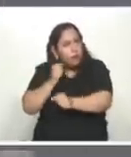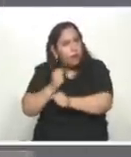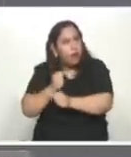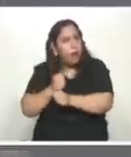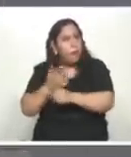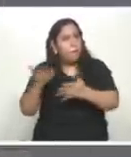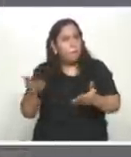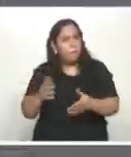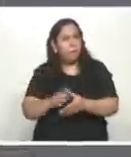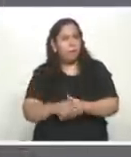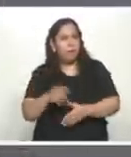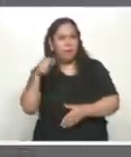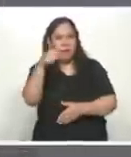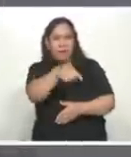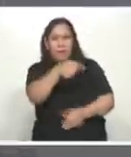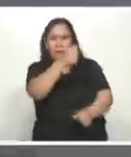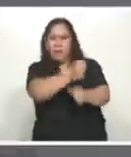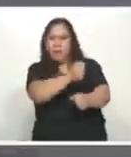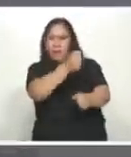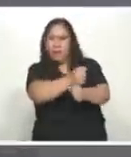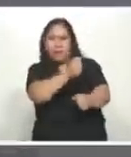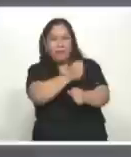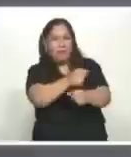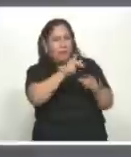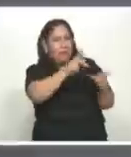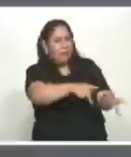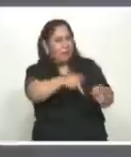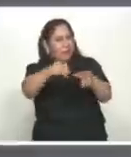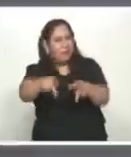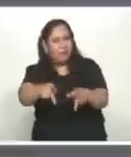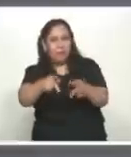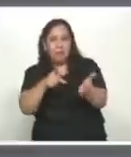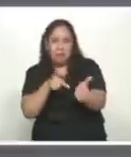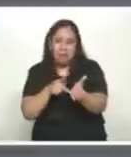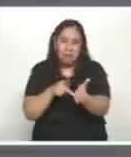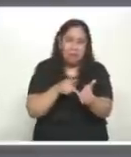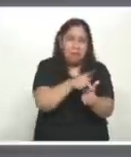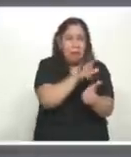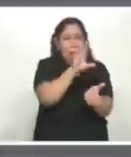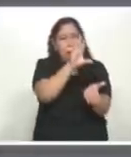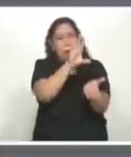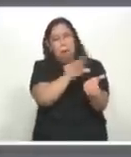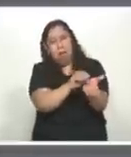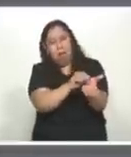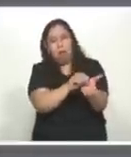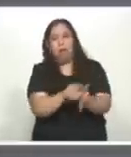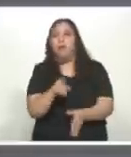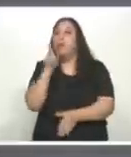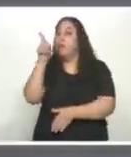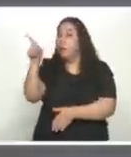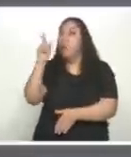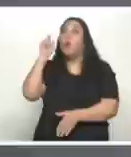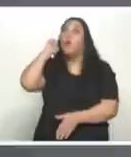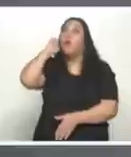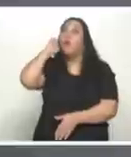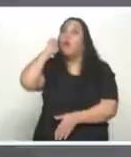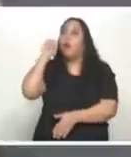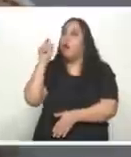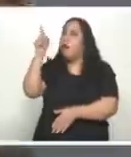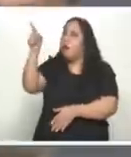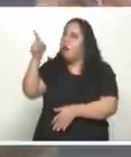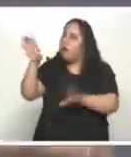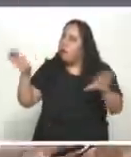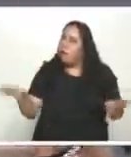empleo precario que significaba para la clase trabajadora, que sea una mujer la que abre